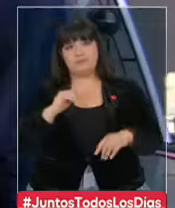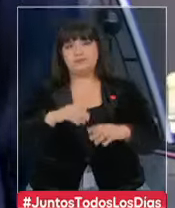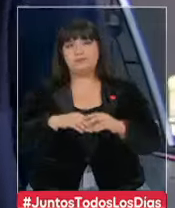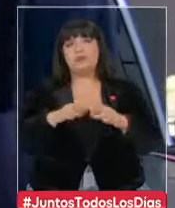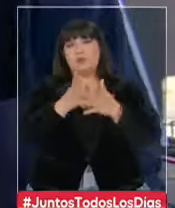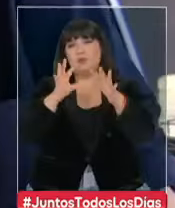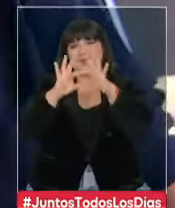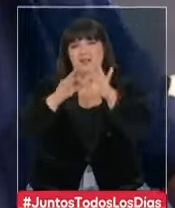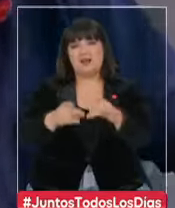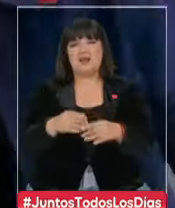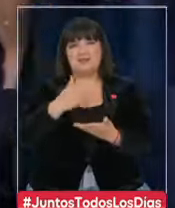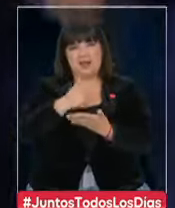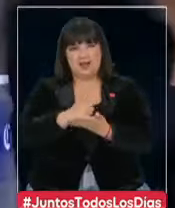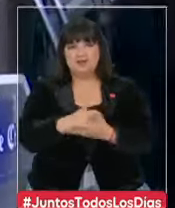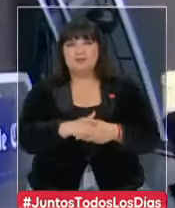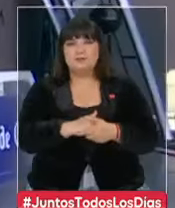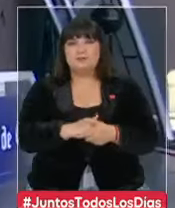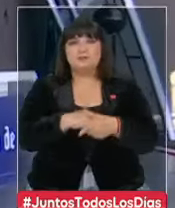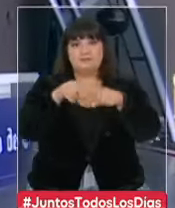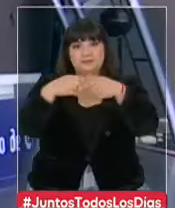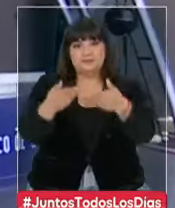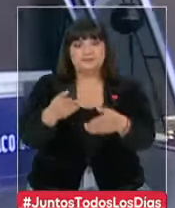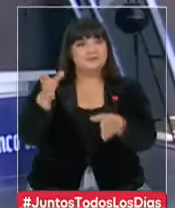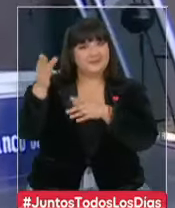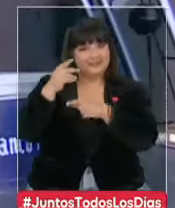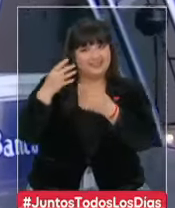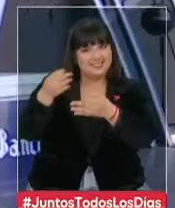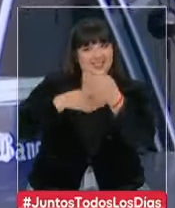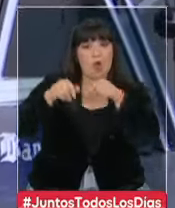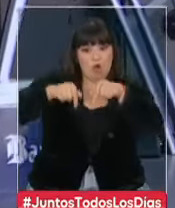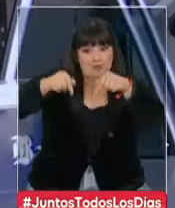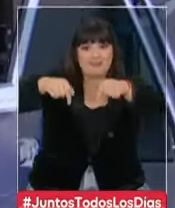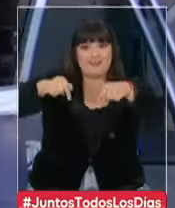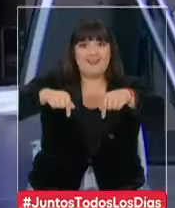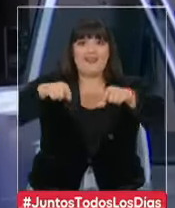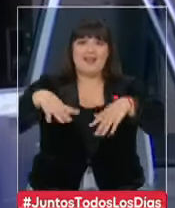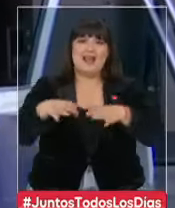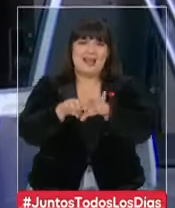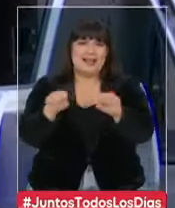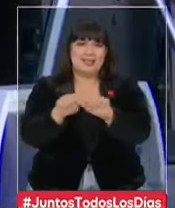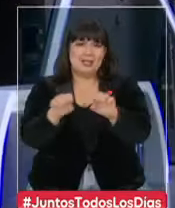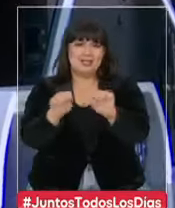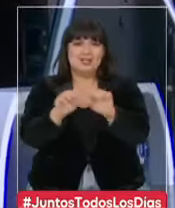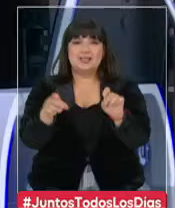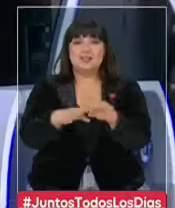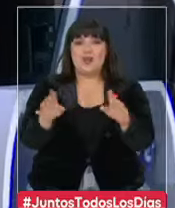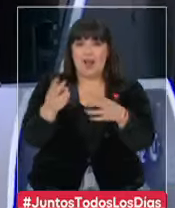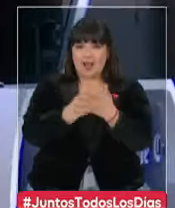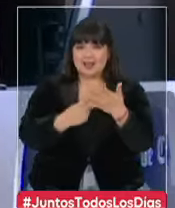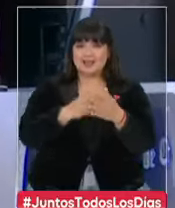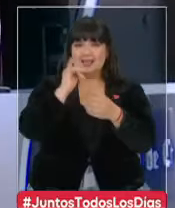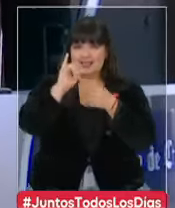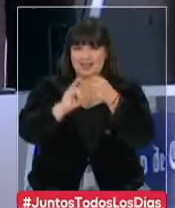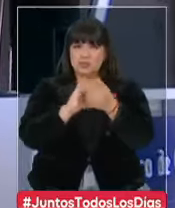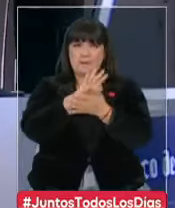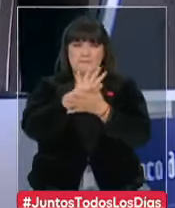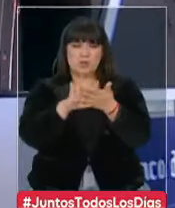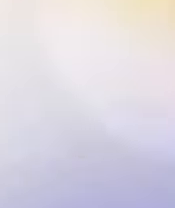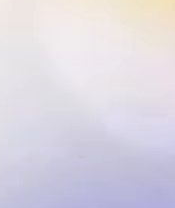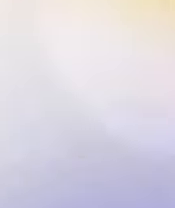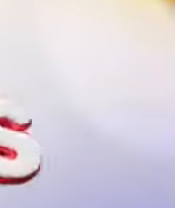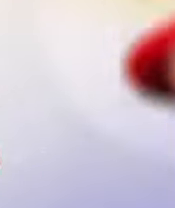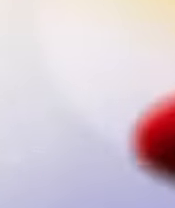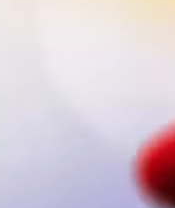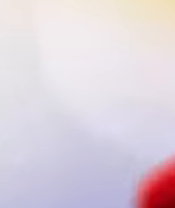gracias, alcaldesa. Entonces, ahí lo escuchábamos ya hoy día. Ya tienen preparado todo listo. Artistas internacionales, por ejemplo,